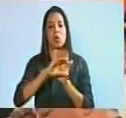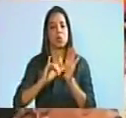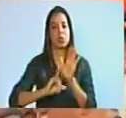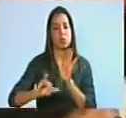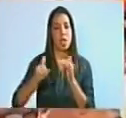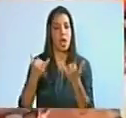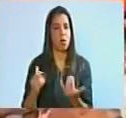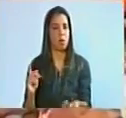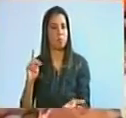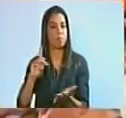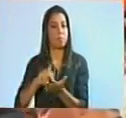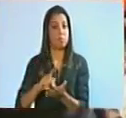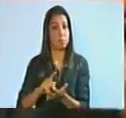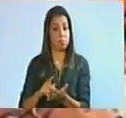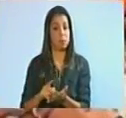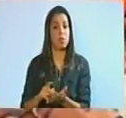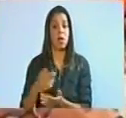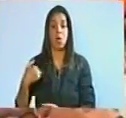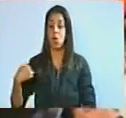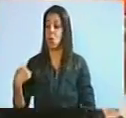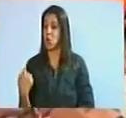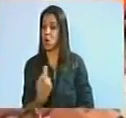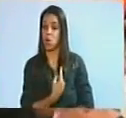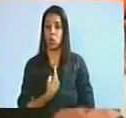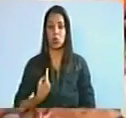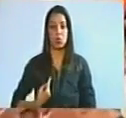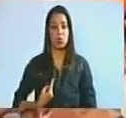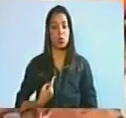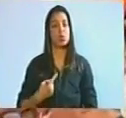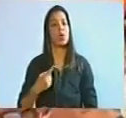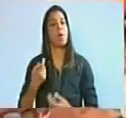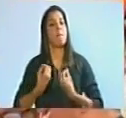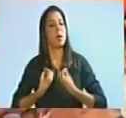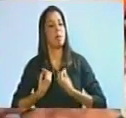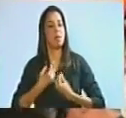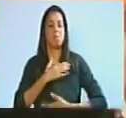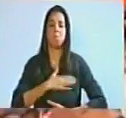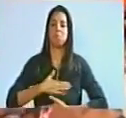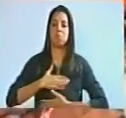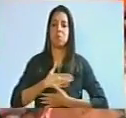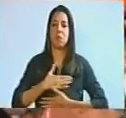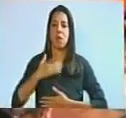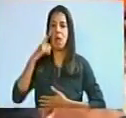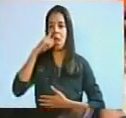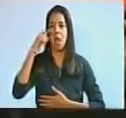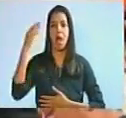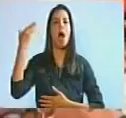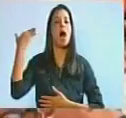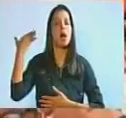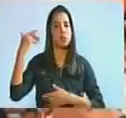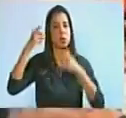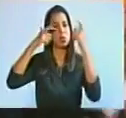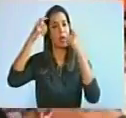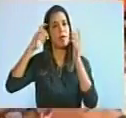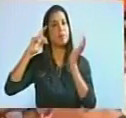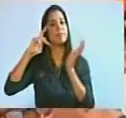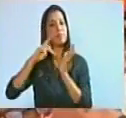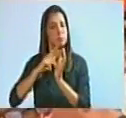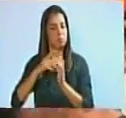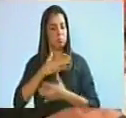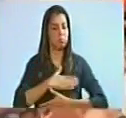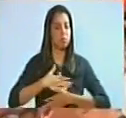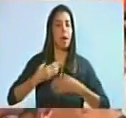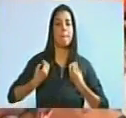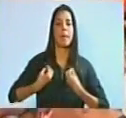Constituyente y que nos dio a nosotros la mayor calidad de vida durante los años de nuestro comandante Chávez y la revolución